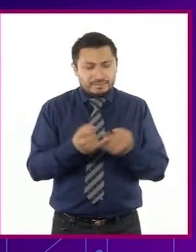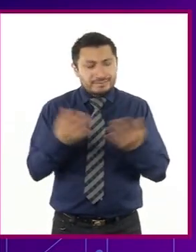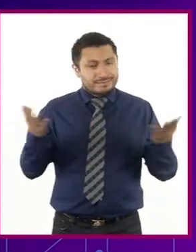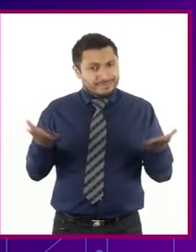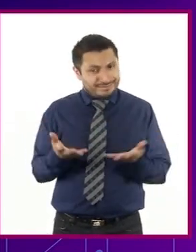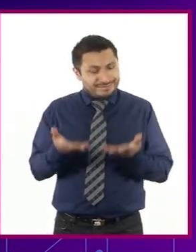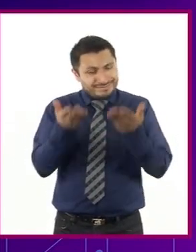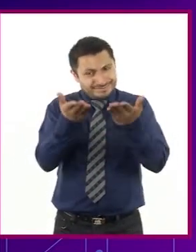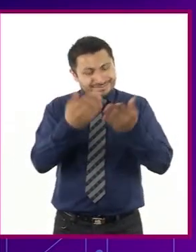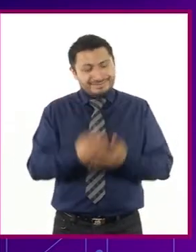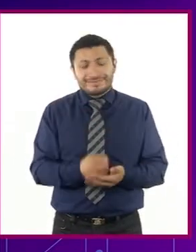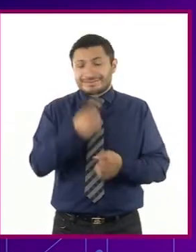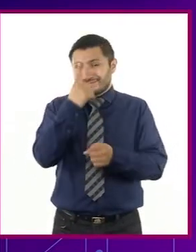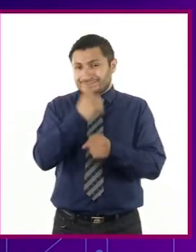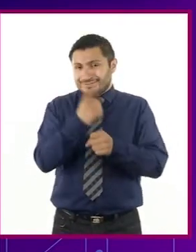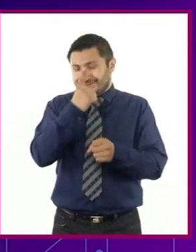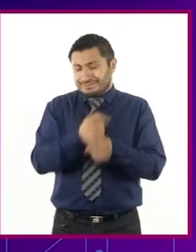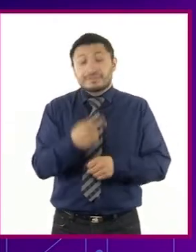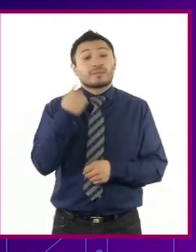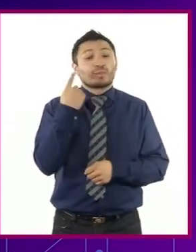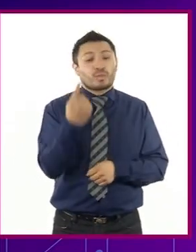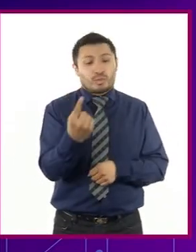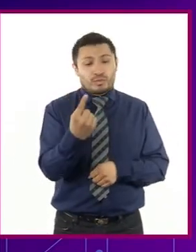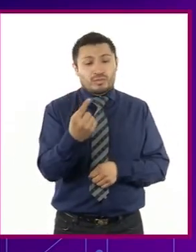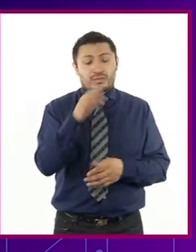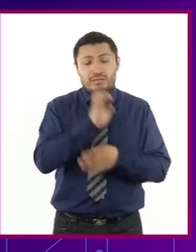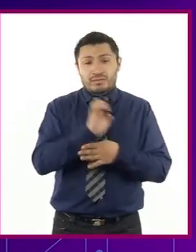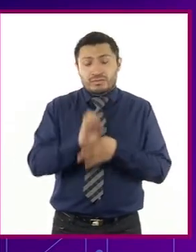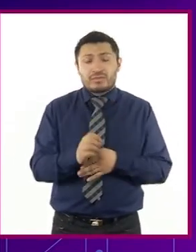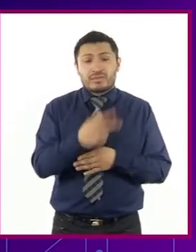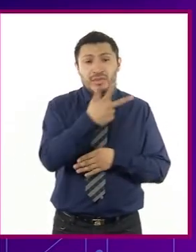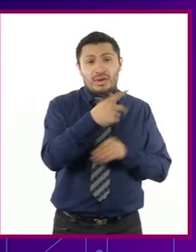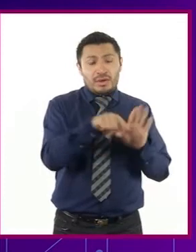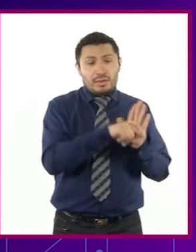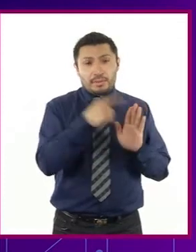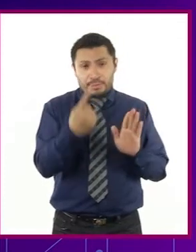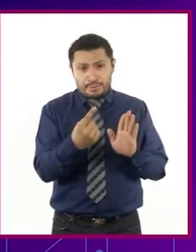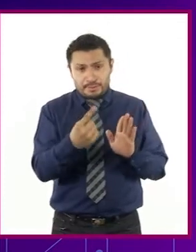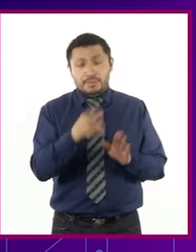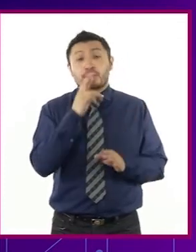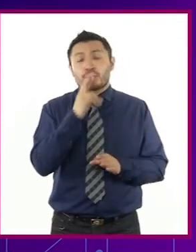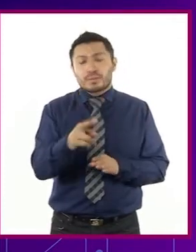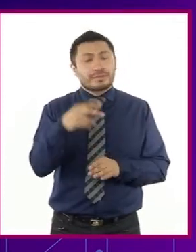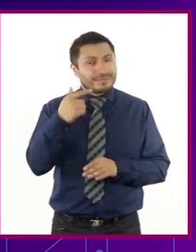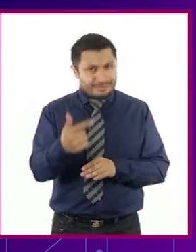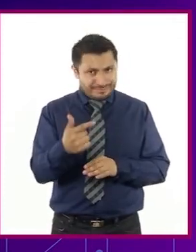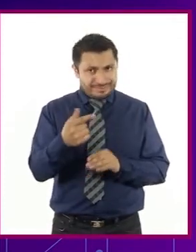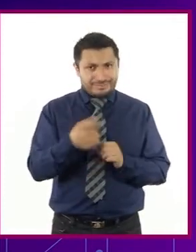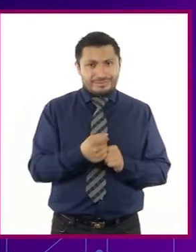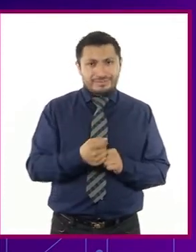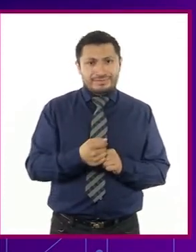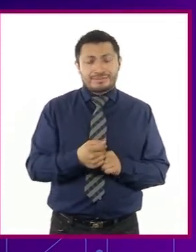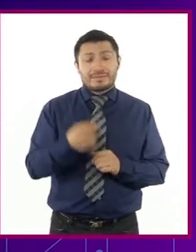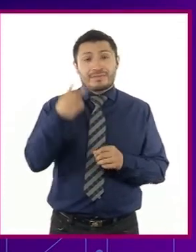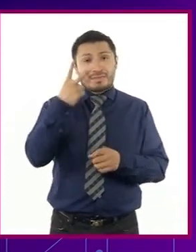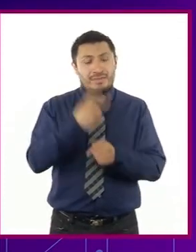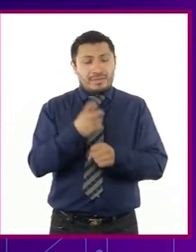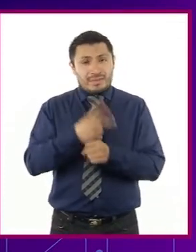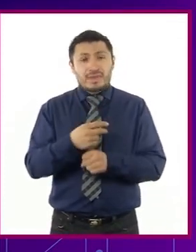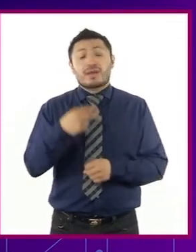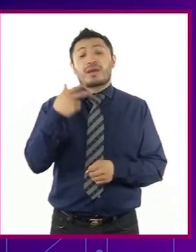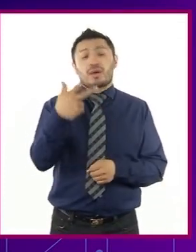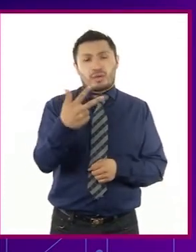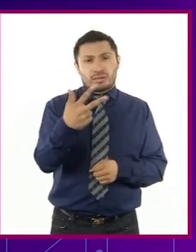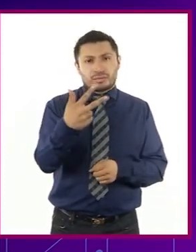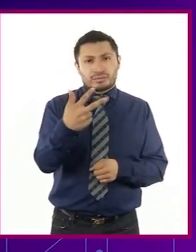Hagámoslo. El primer dato es 1, así que se resta 8 menos 1 y es igual a 7. El segundo dato es